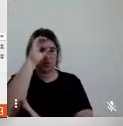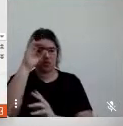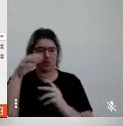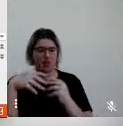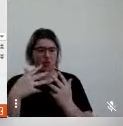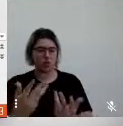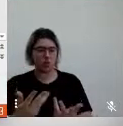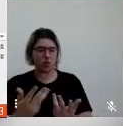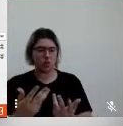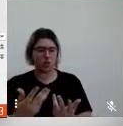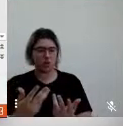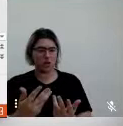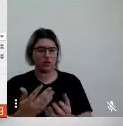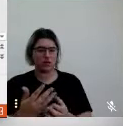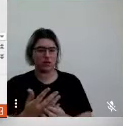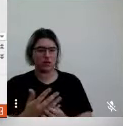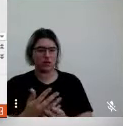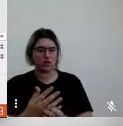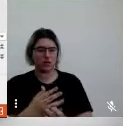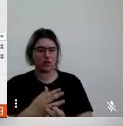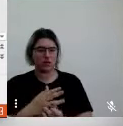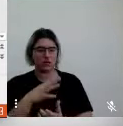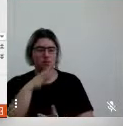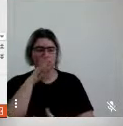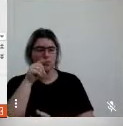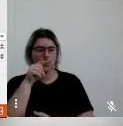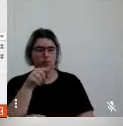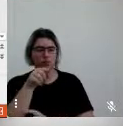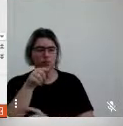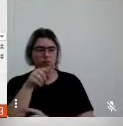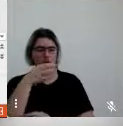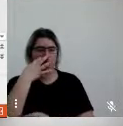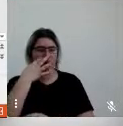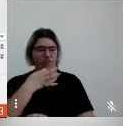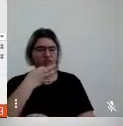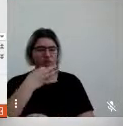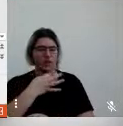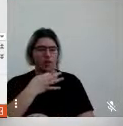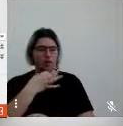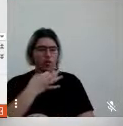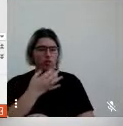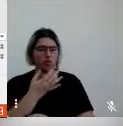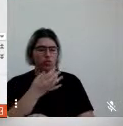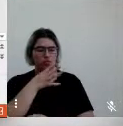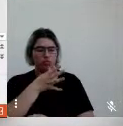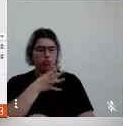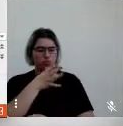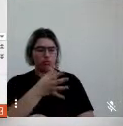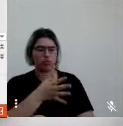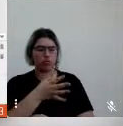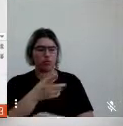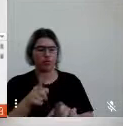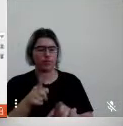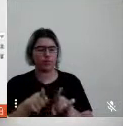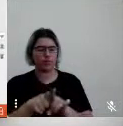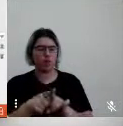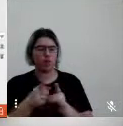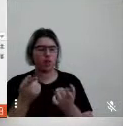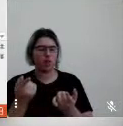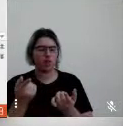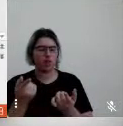da por esa afirmación, con esa afirmación de que contribuye